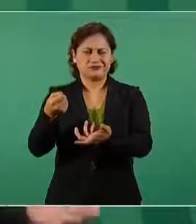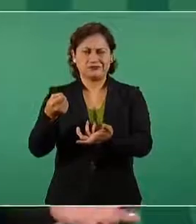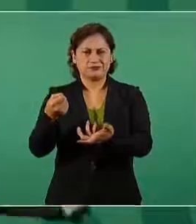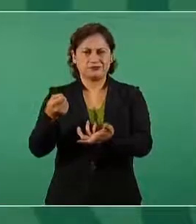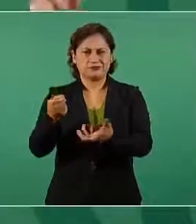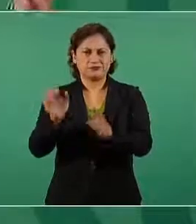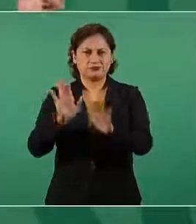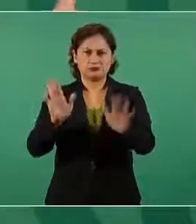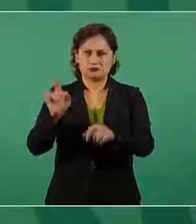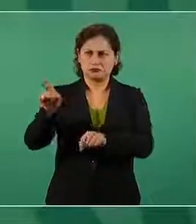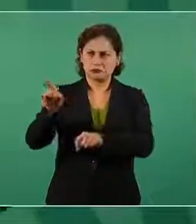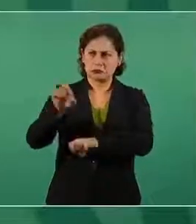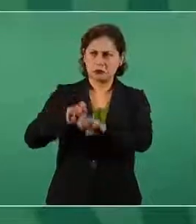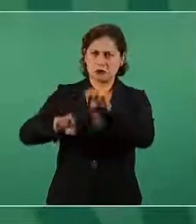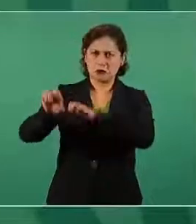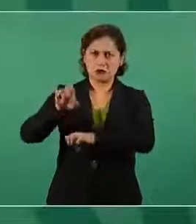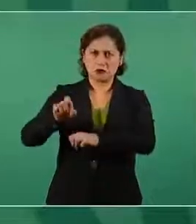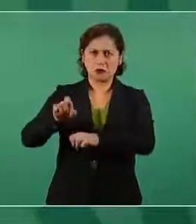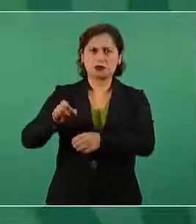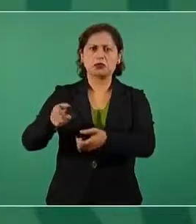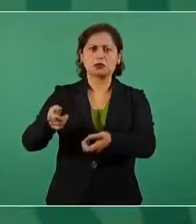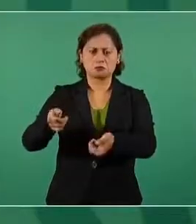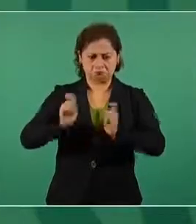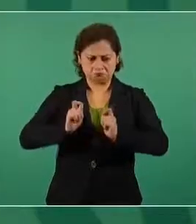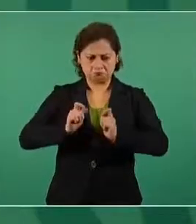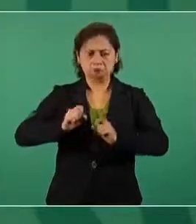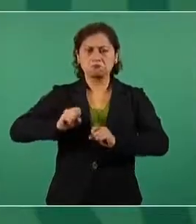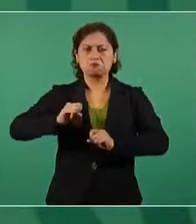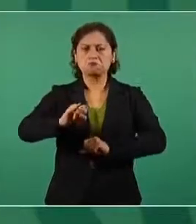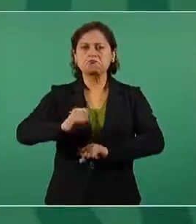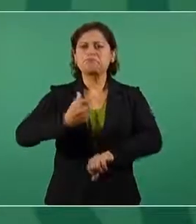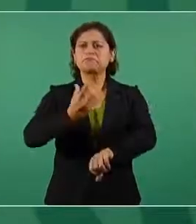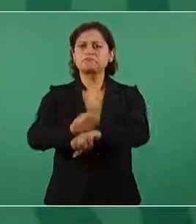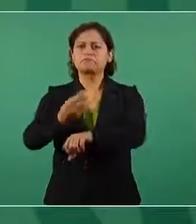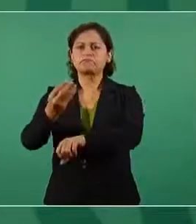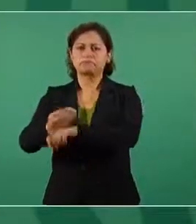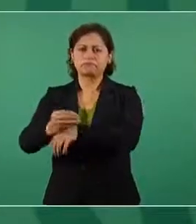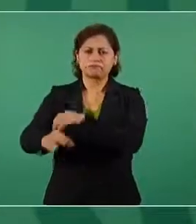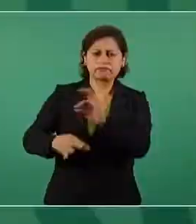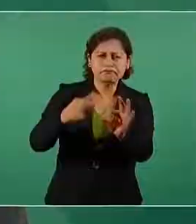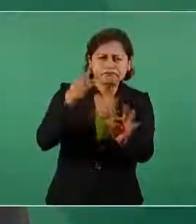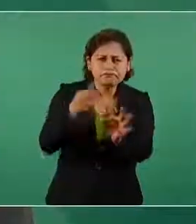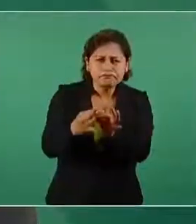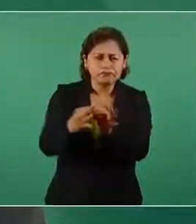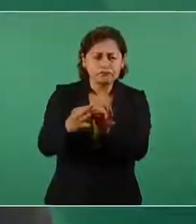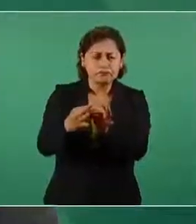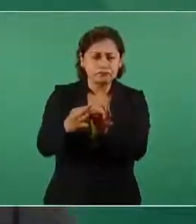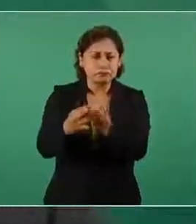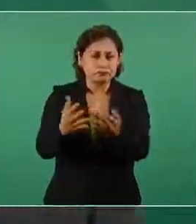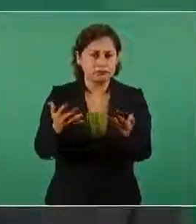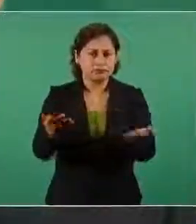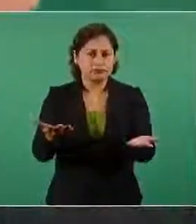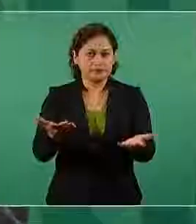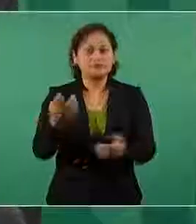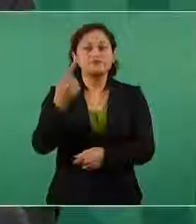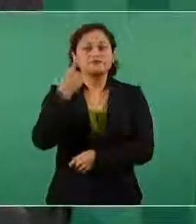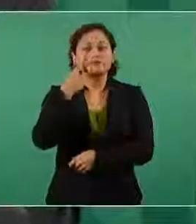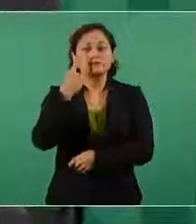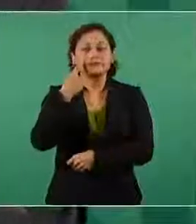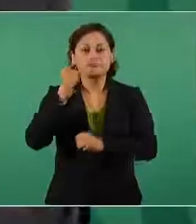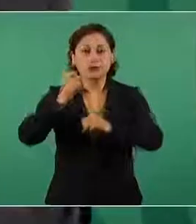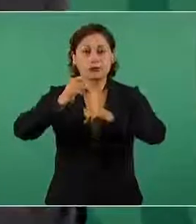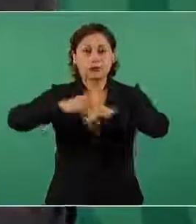se hacen cargo de reconstruir toda la línea. no solo donde hubo